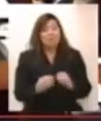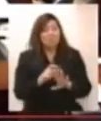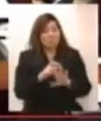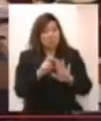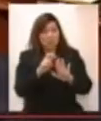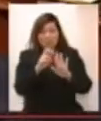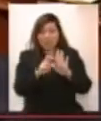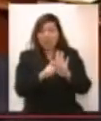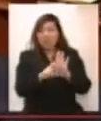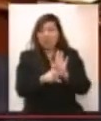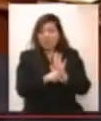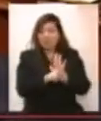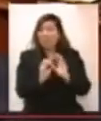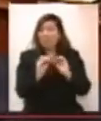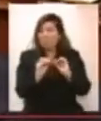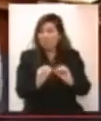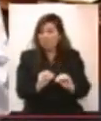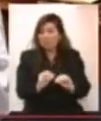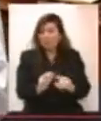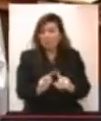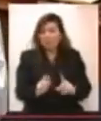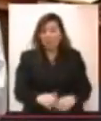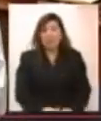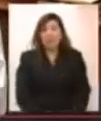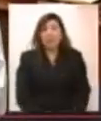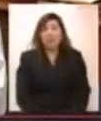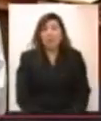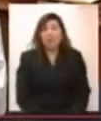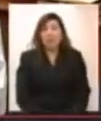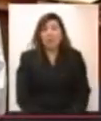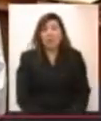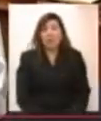un proyecto de ley, pero